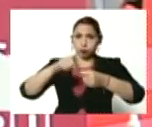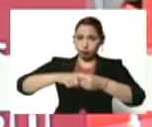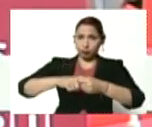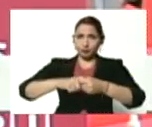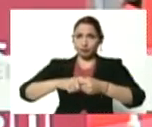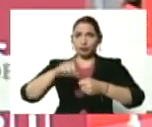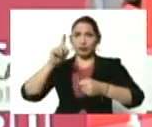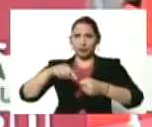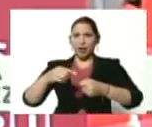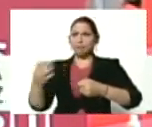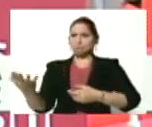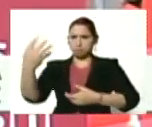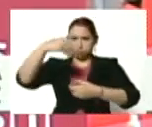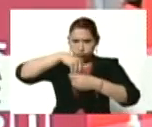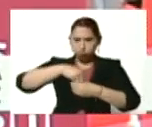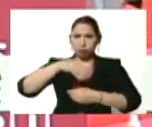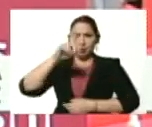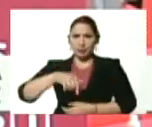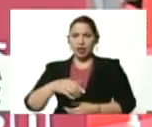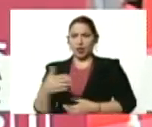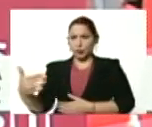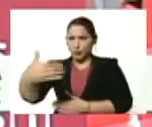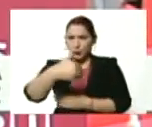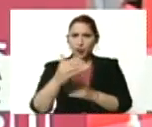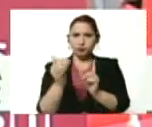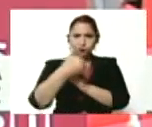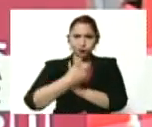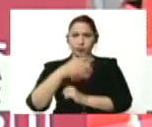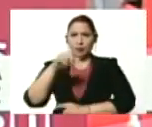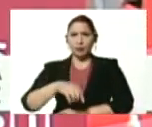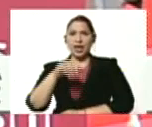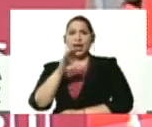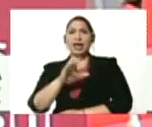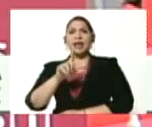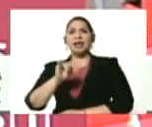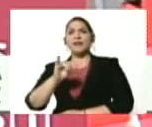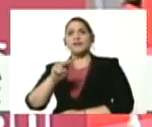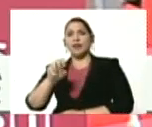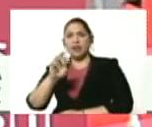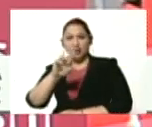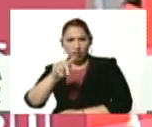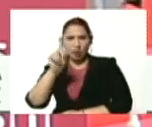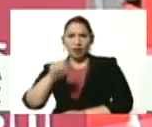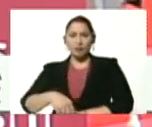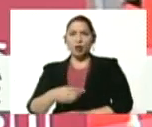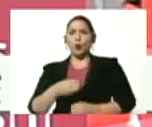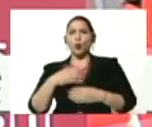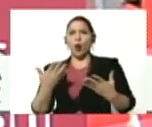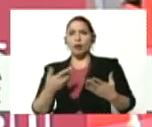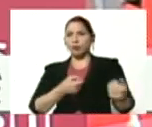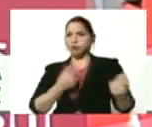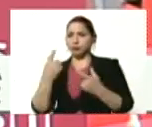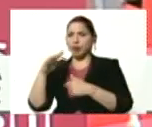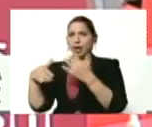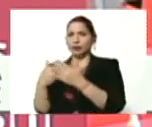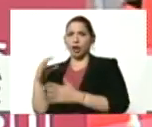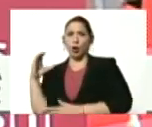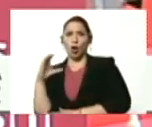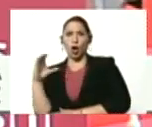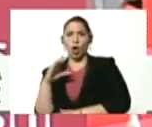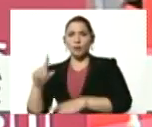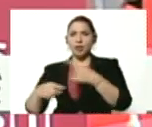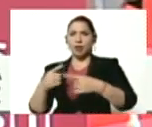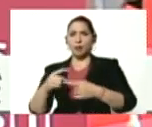Fue reclutado también o fue acogido por Cliver Alcalá Cordones cuando se dirigió hacia Colombia después de